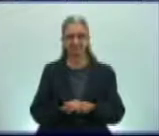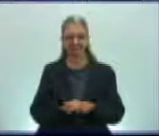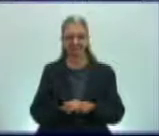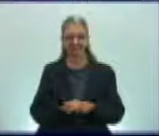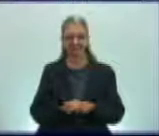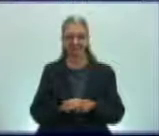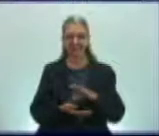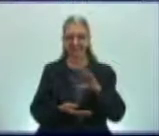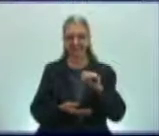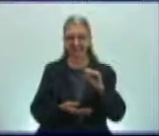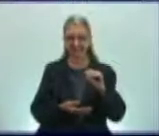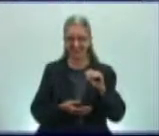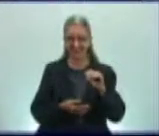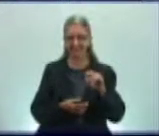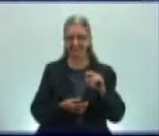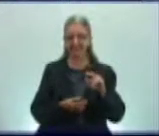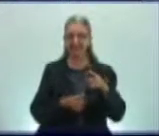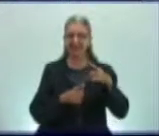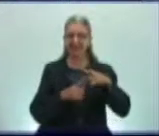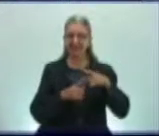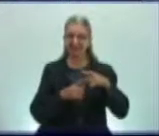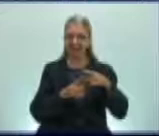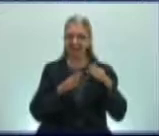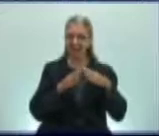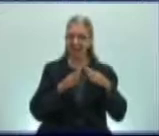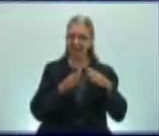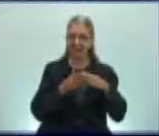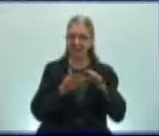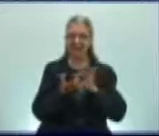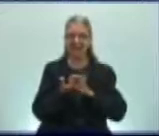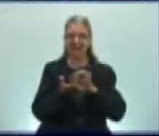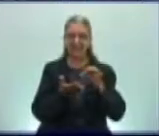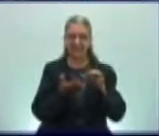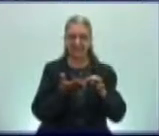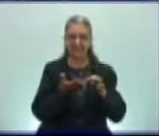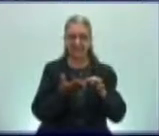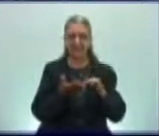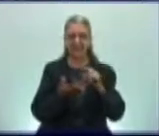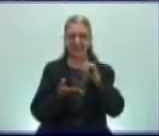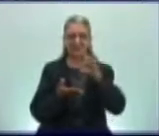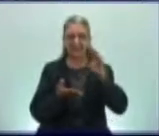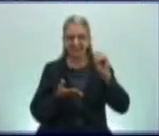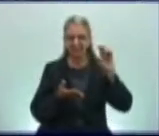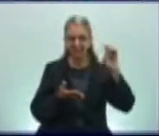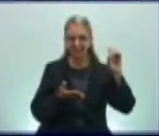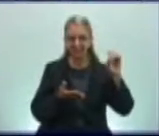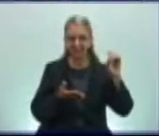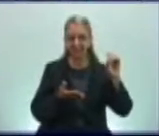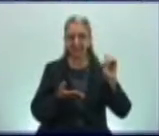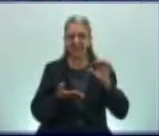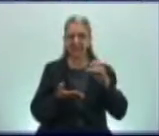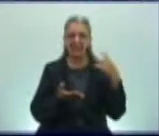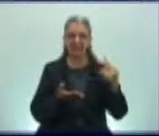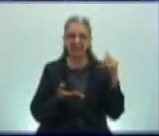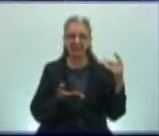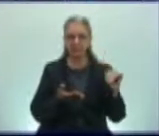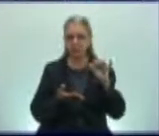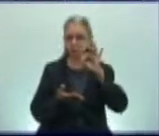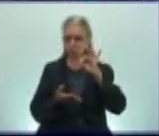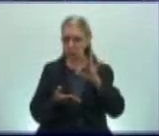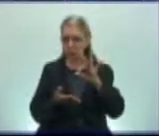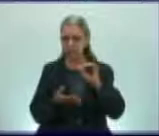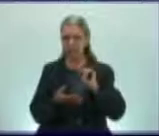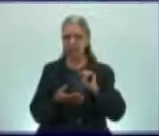La tarea es el ejercicio 8 de la página 100 de tu libro de texto. En ella debes completar